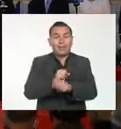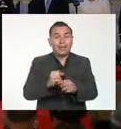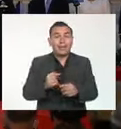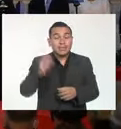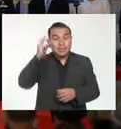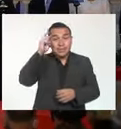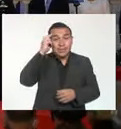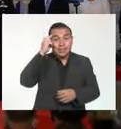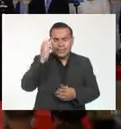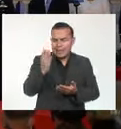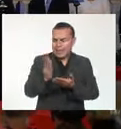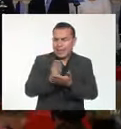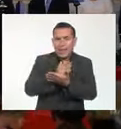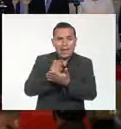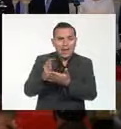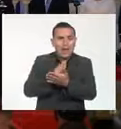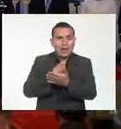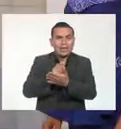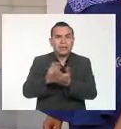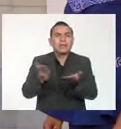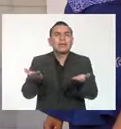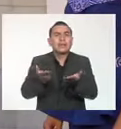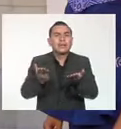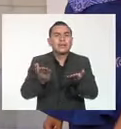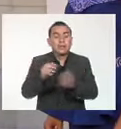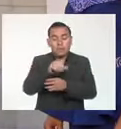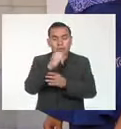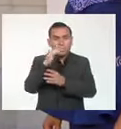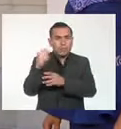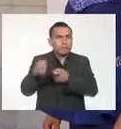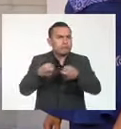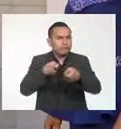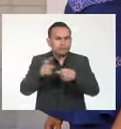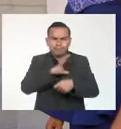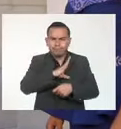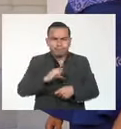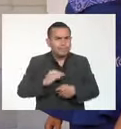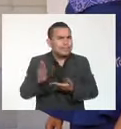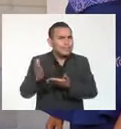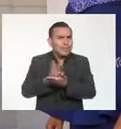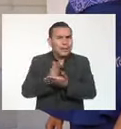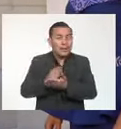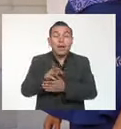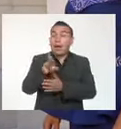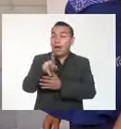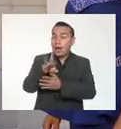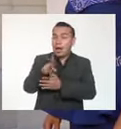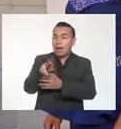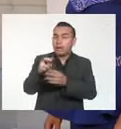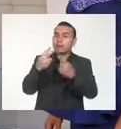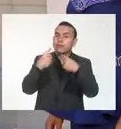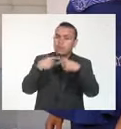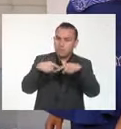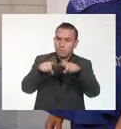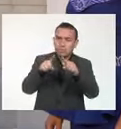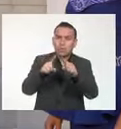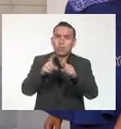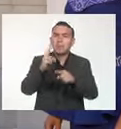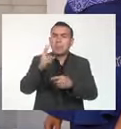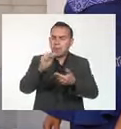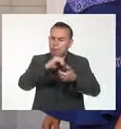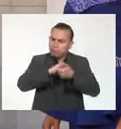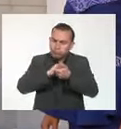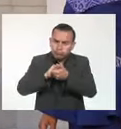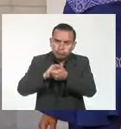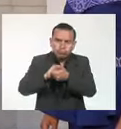ser protectorado, ni va a seguir las órdenes de ningún poder extranjero. Vamos a ser amigos, sí, vamos a ser aliados, como siempre lo hemos